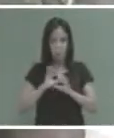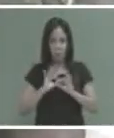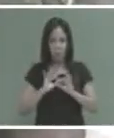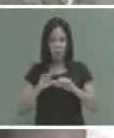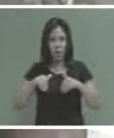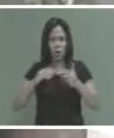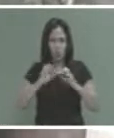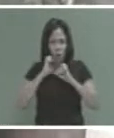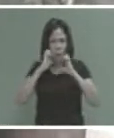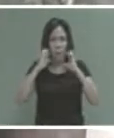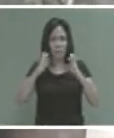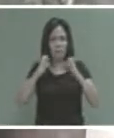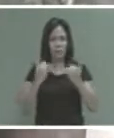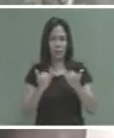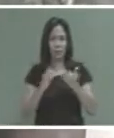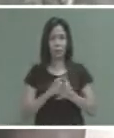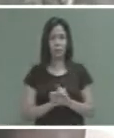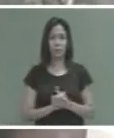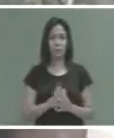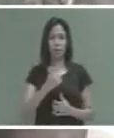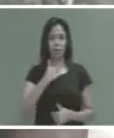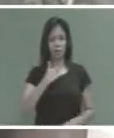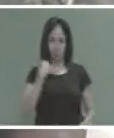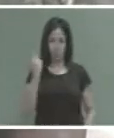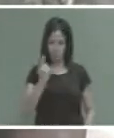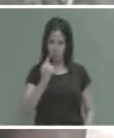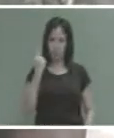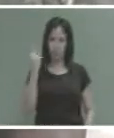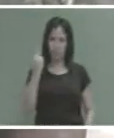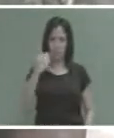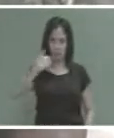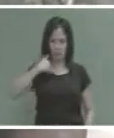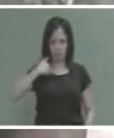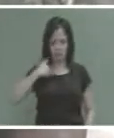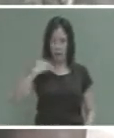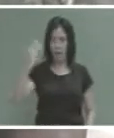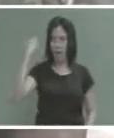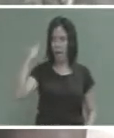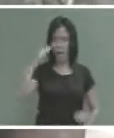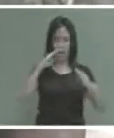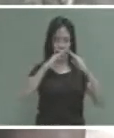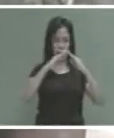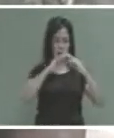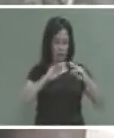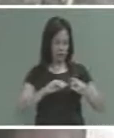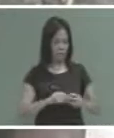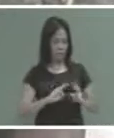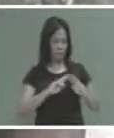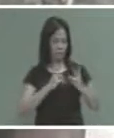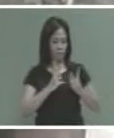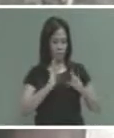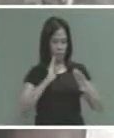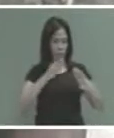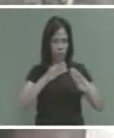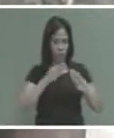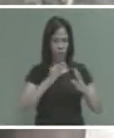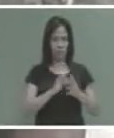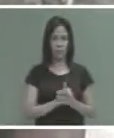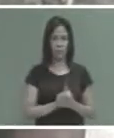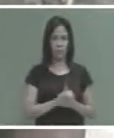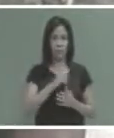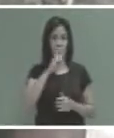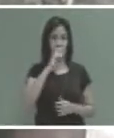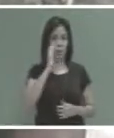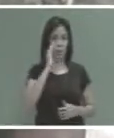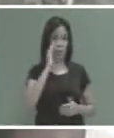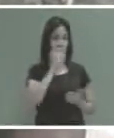digo, yo siempre tuve valores formados en mi hogar. O sea, mis padres fueron una guía que sin ellos no hubiera podido hacer.